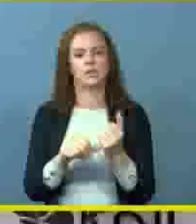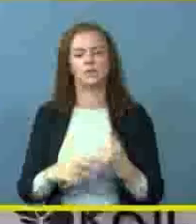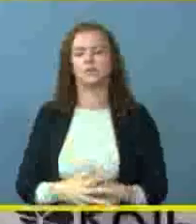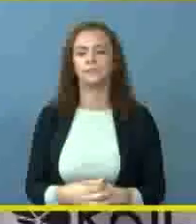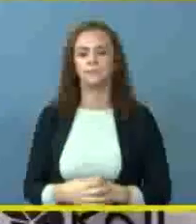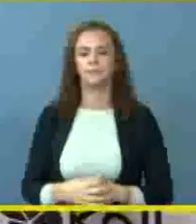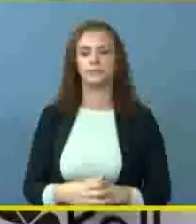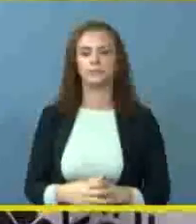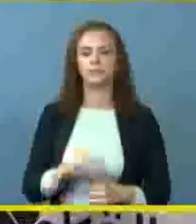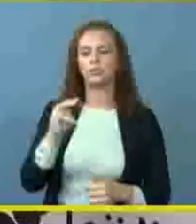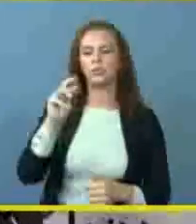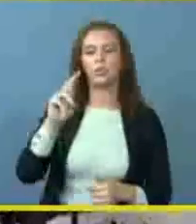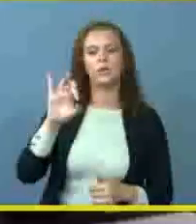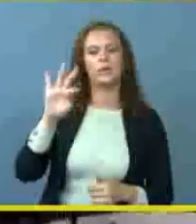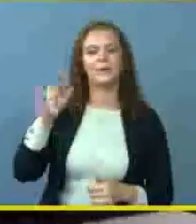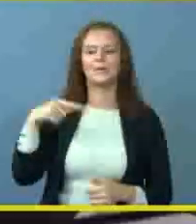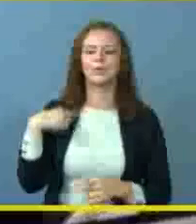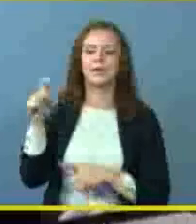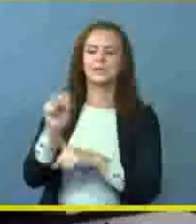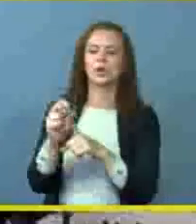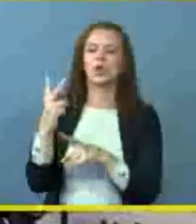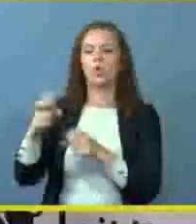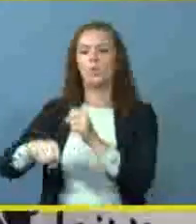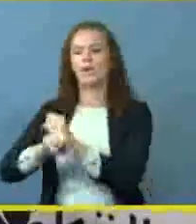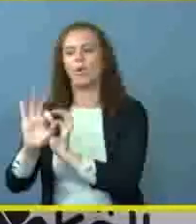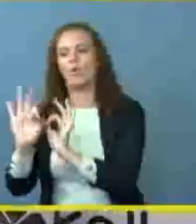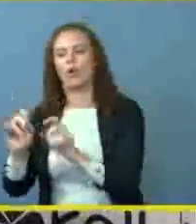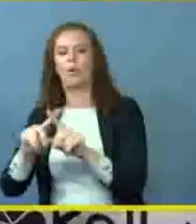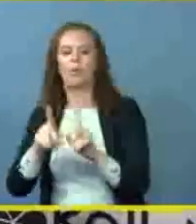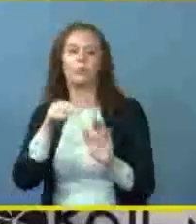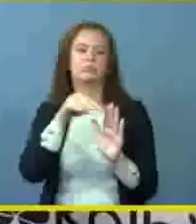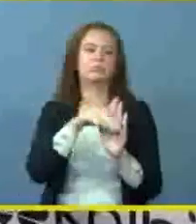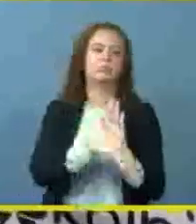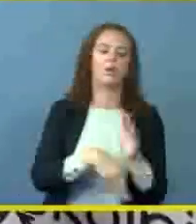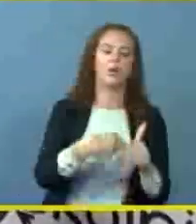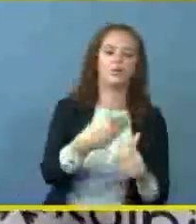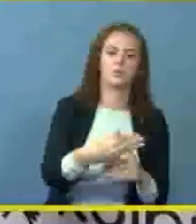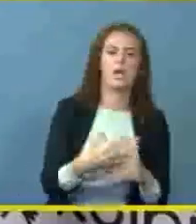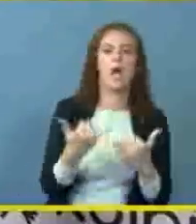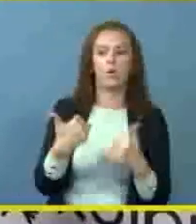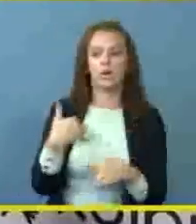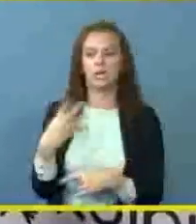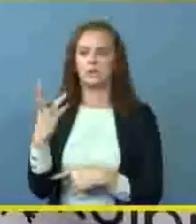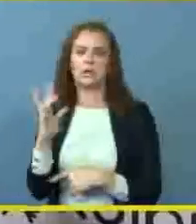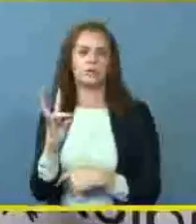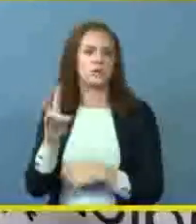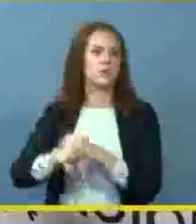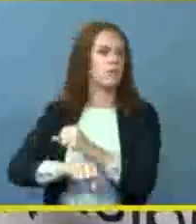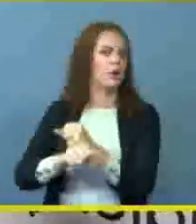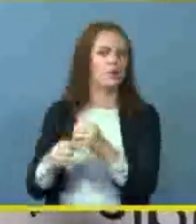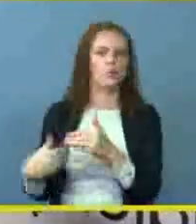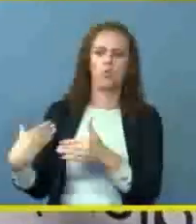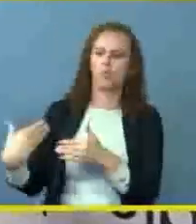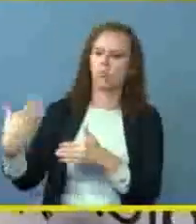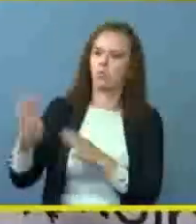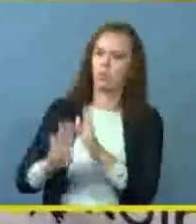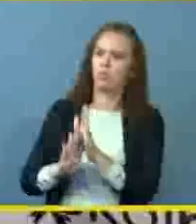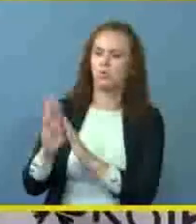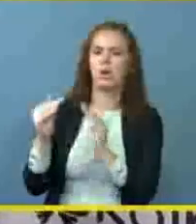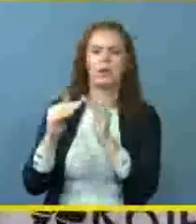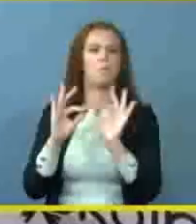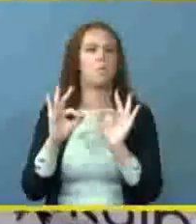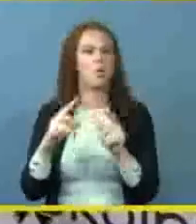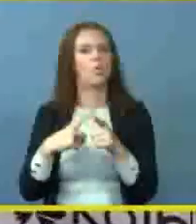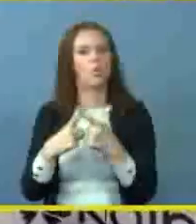asistencias. Morita tenía una situación que era que jugaba 2 partidos buenos, pero después se nos caía un poco. Ahorita tiene 6, 7 partidos de venir a un nivel muy bueno, entonces yo